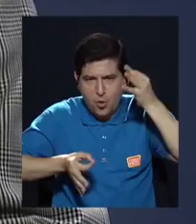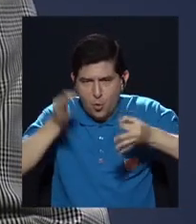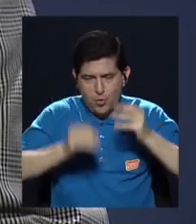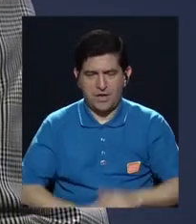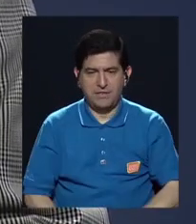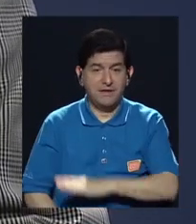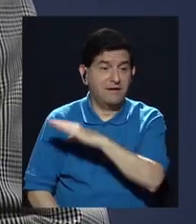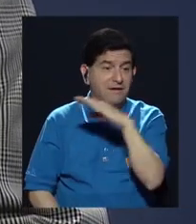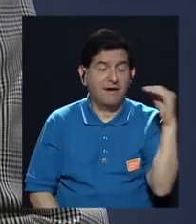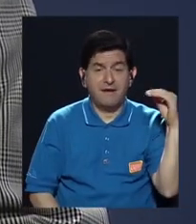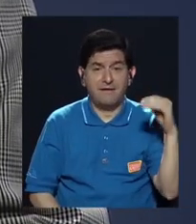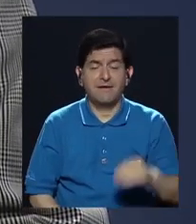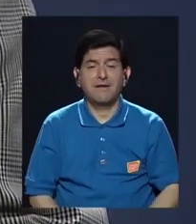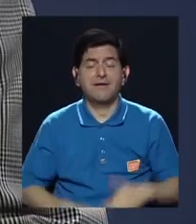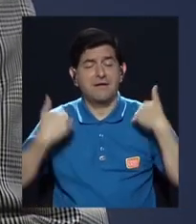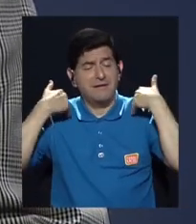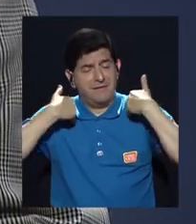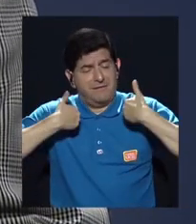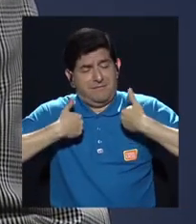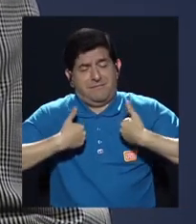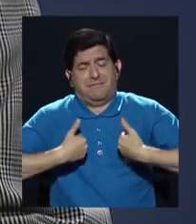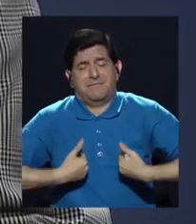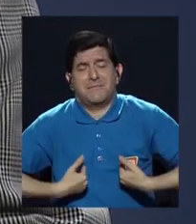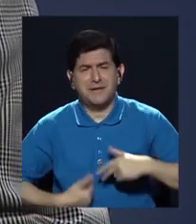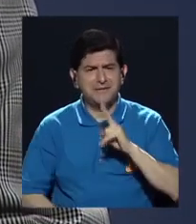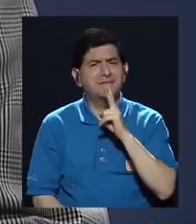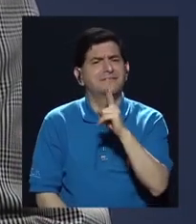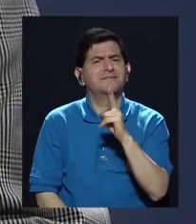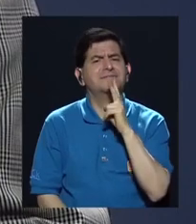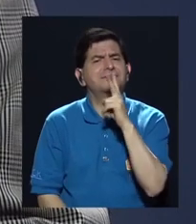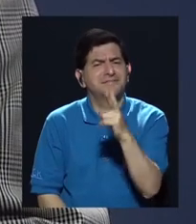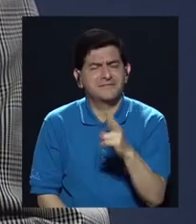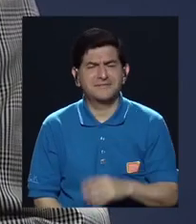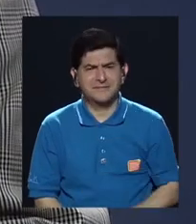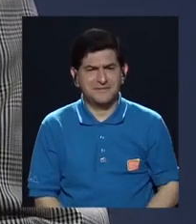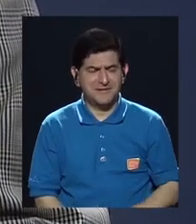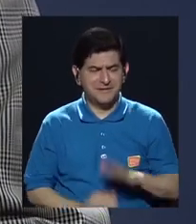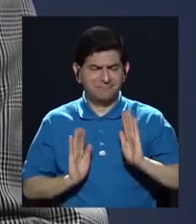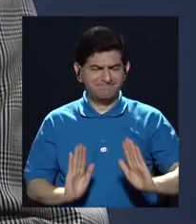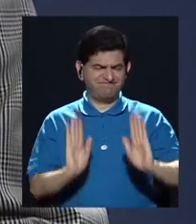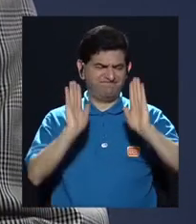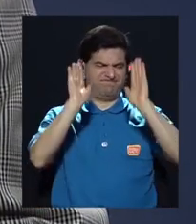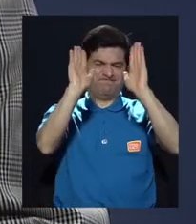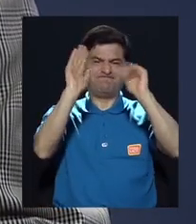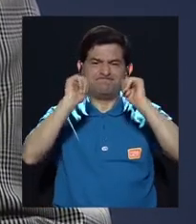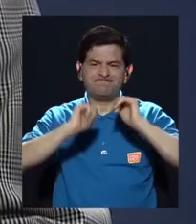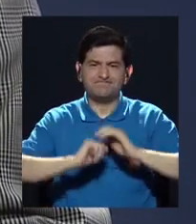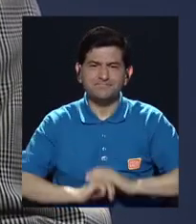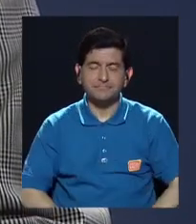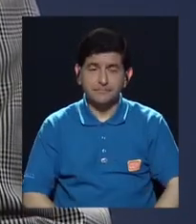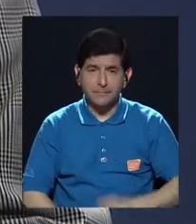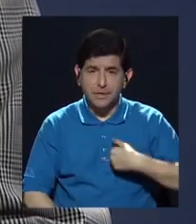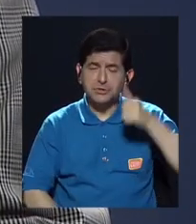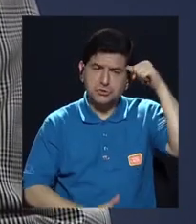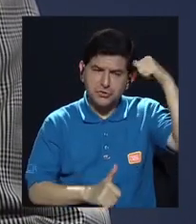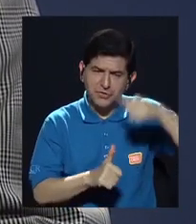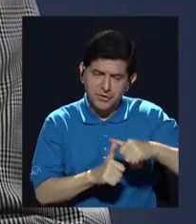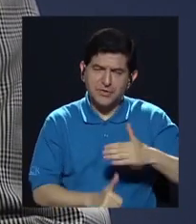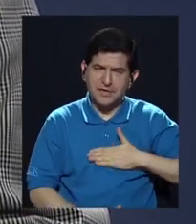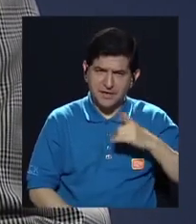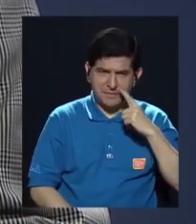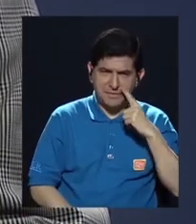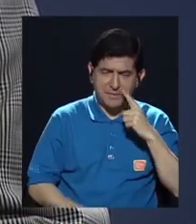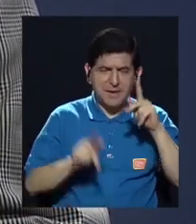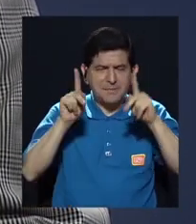jurídica y una humanidad realmente extraordinaria. Yo lo recuerdo